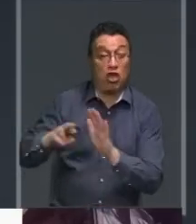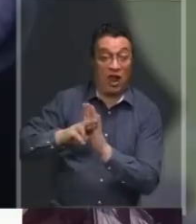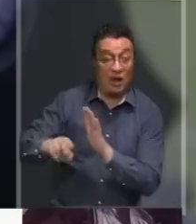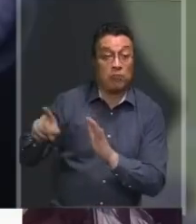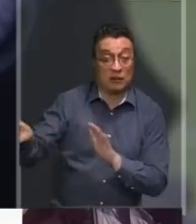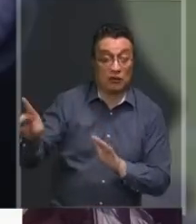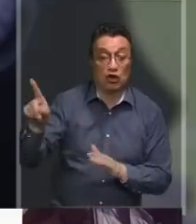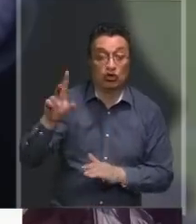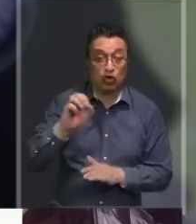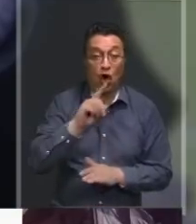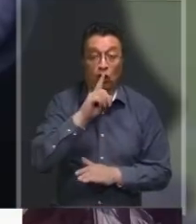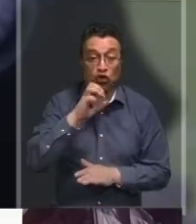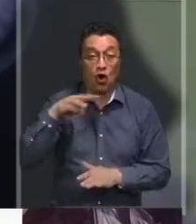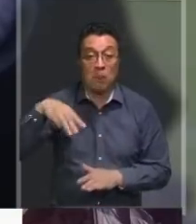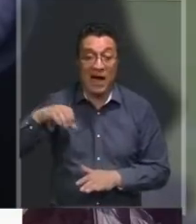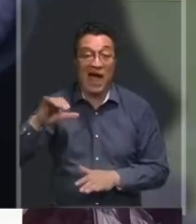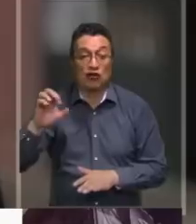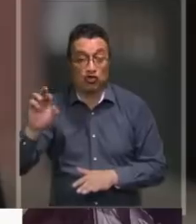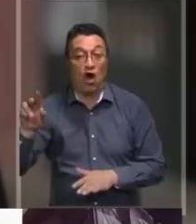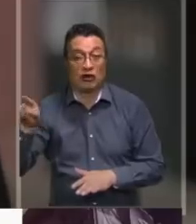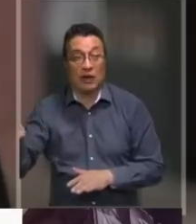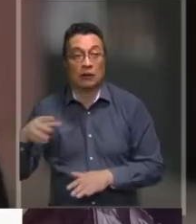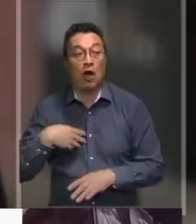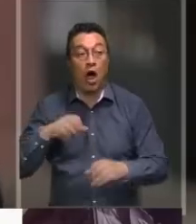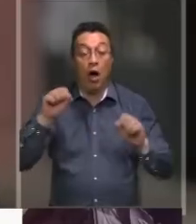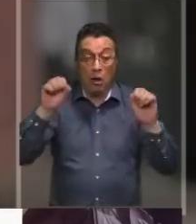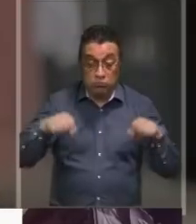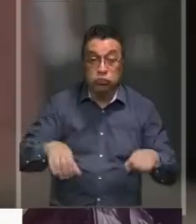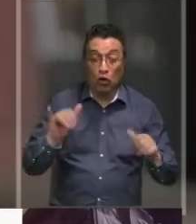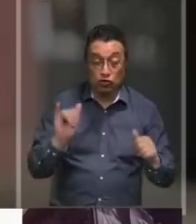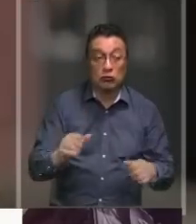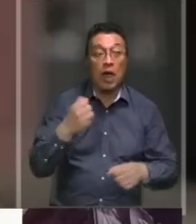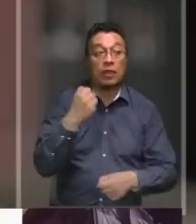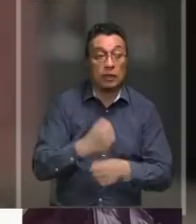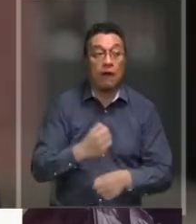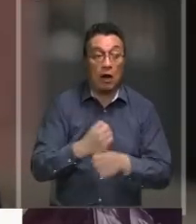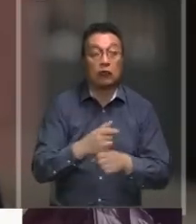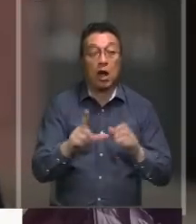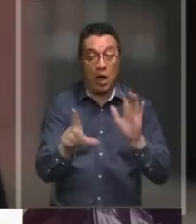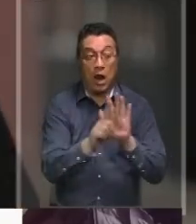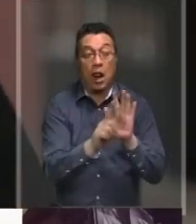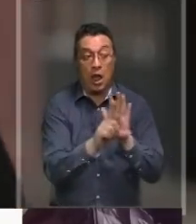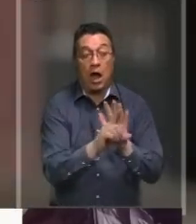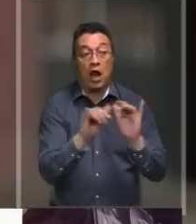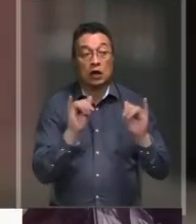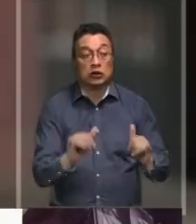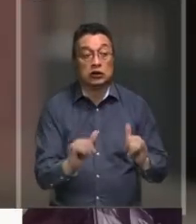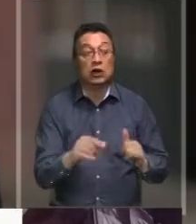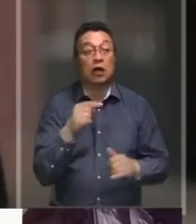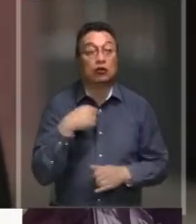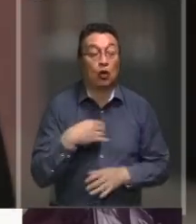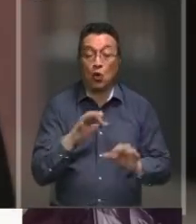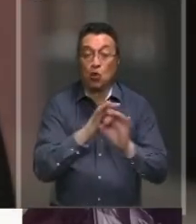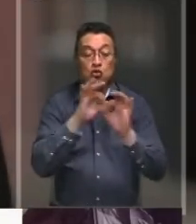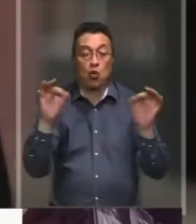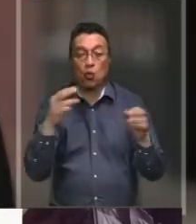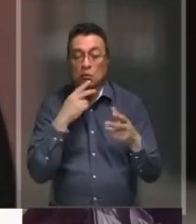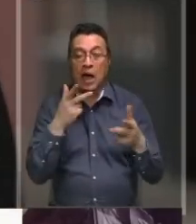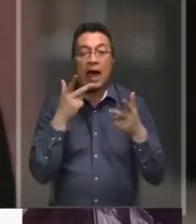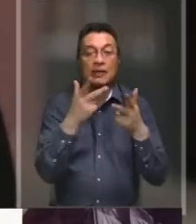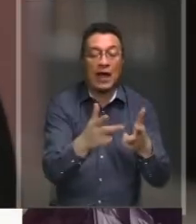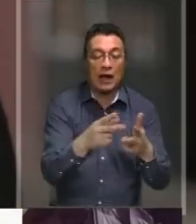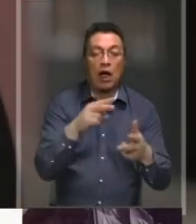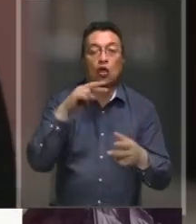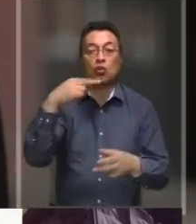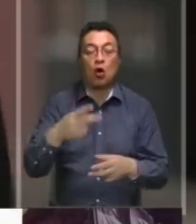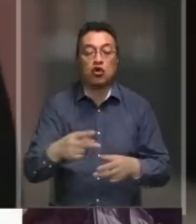representa Sotomayor. Actualmente es aceptado y se está trabajando bajo la legalidad y por eso yo nunca he atacado a los dueños del club,